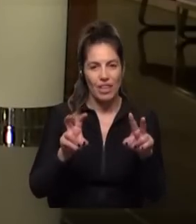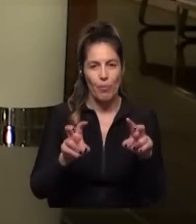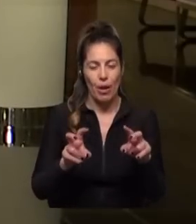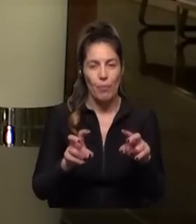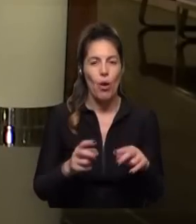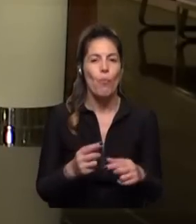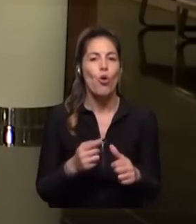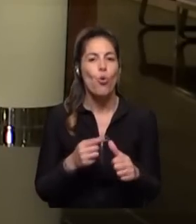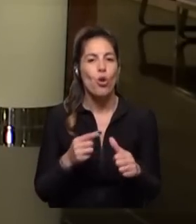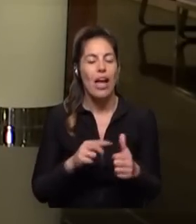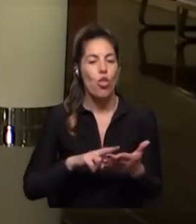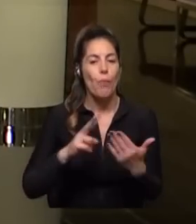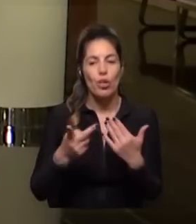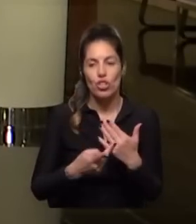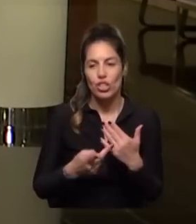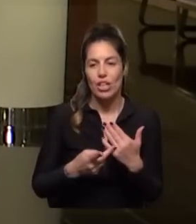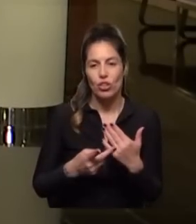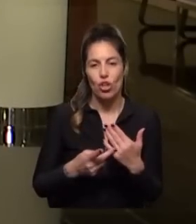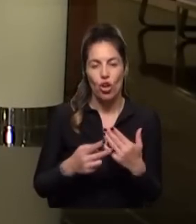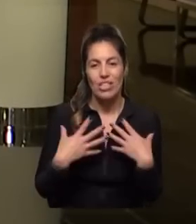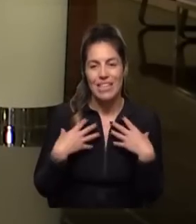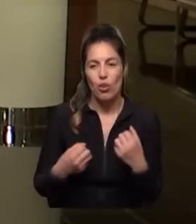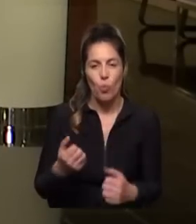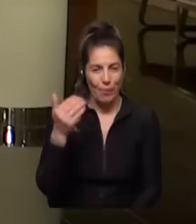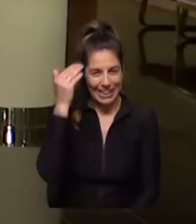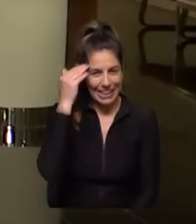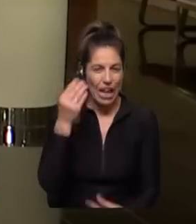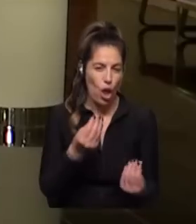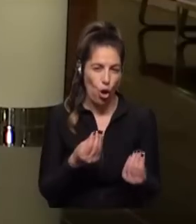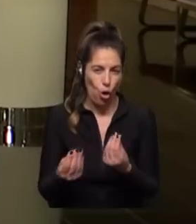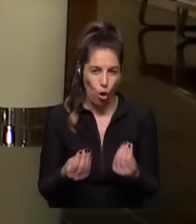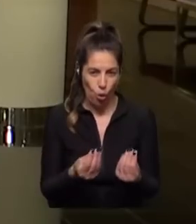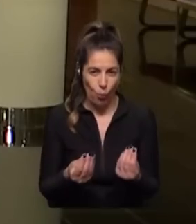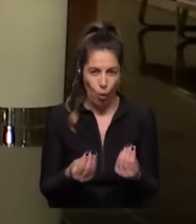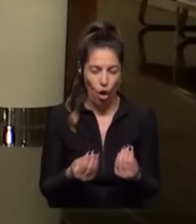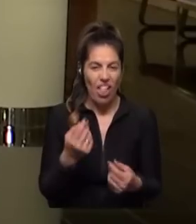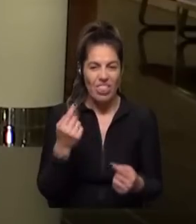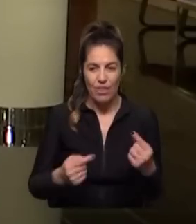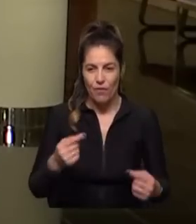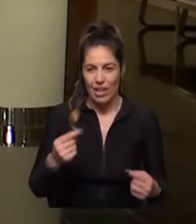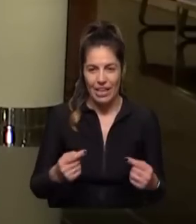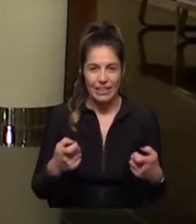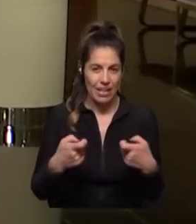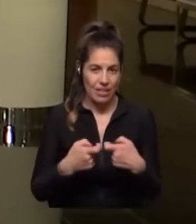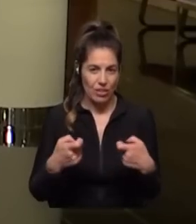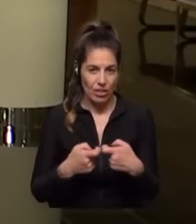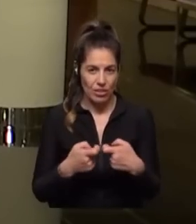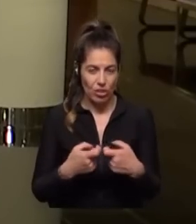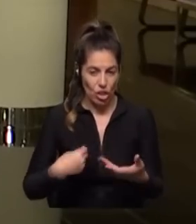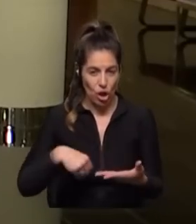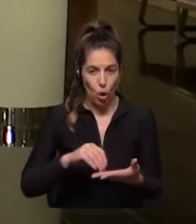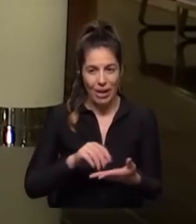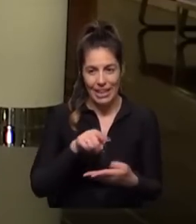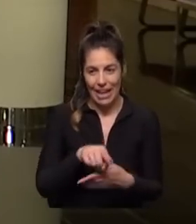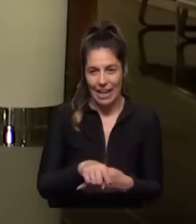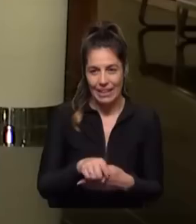el proyecto que apunta a la Salud Mental y como las distintas mutualistas se acoplarían justamente